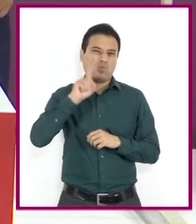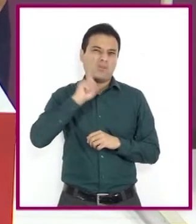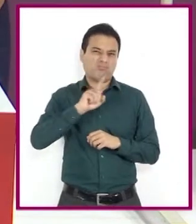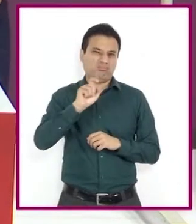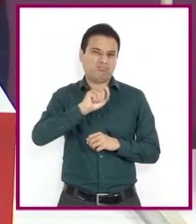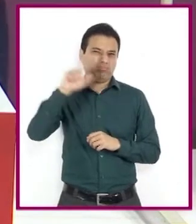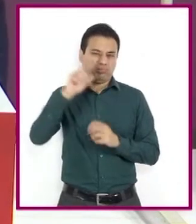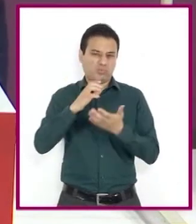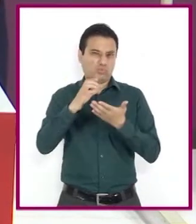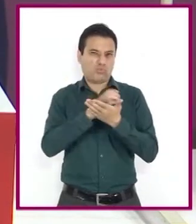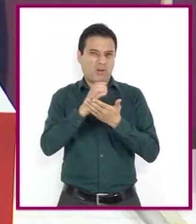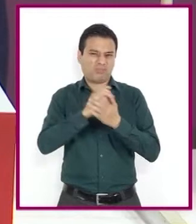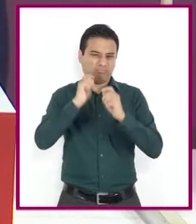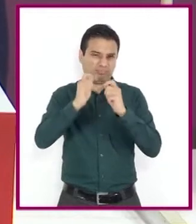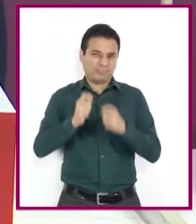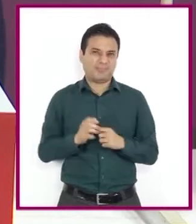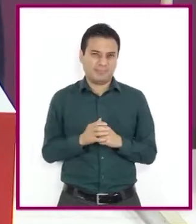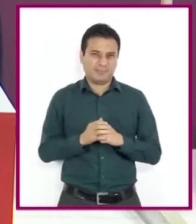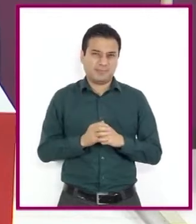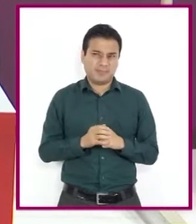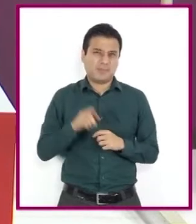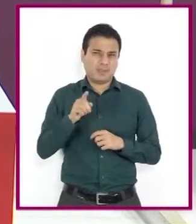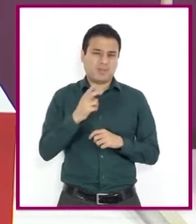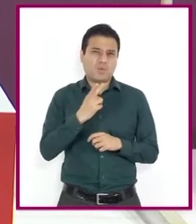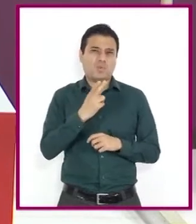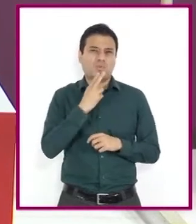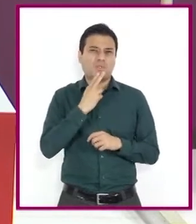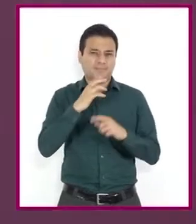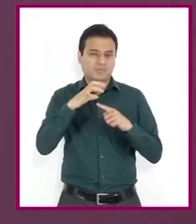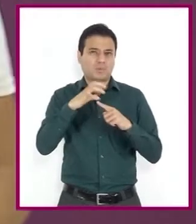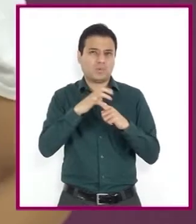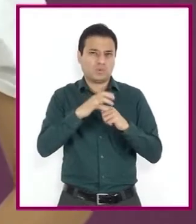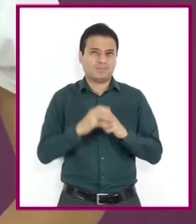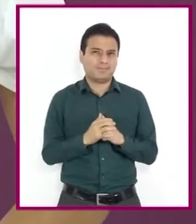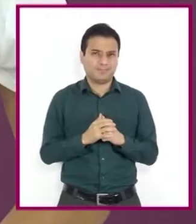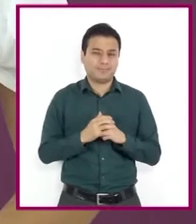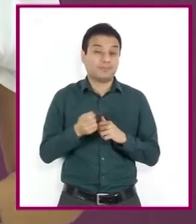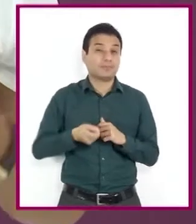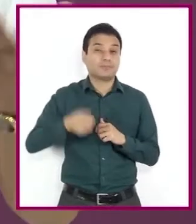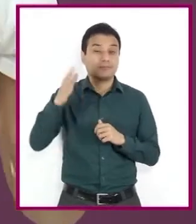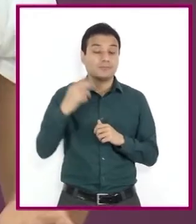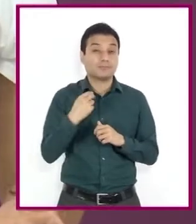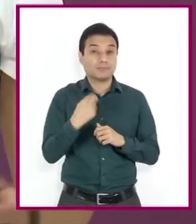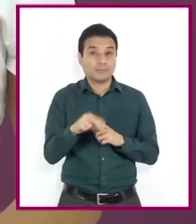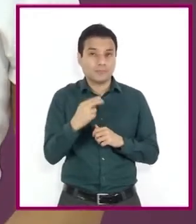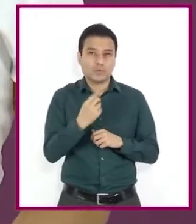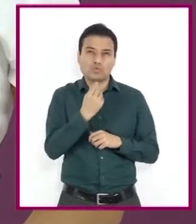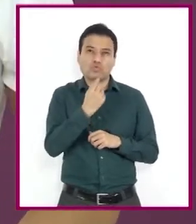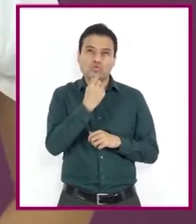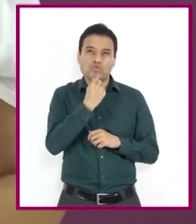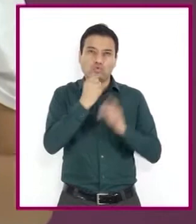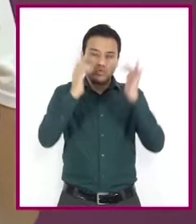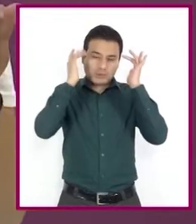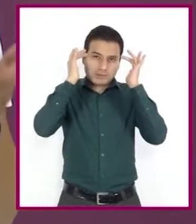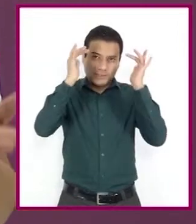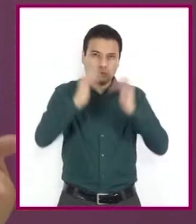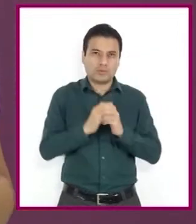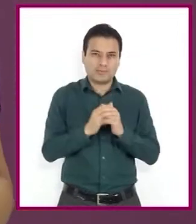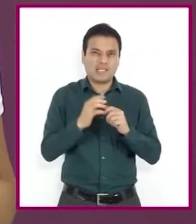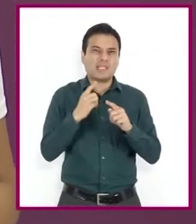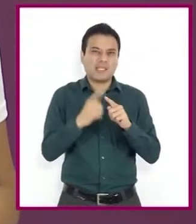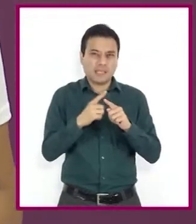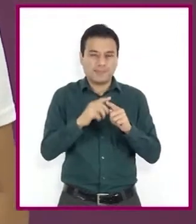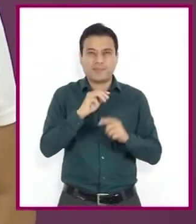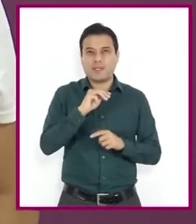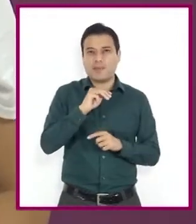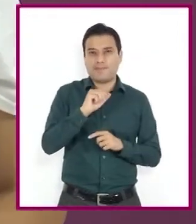e internacionalmente utilizaba estos hongos alucinógenos, a los cuales llamó niños santos. Fue María Sabina